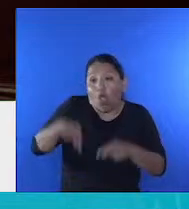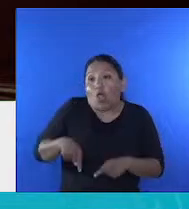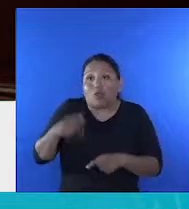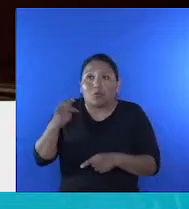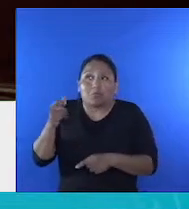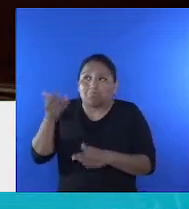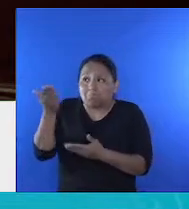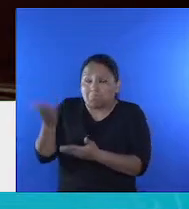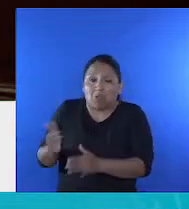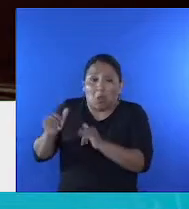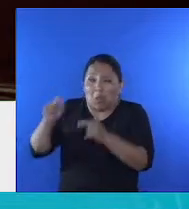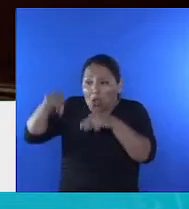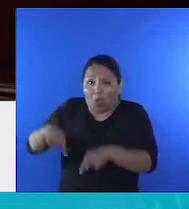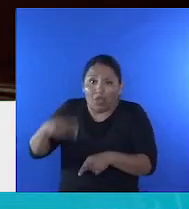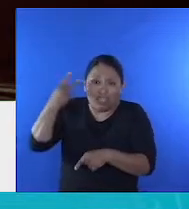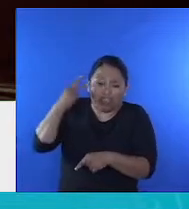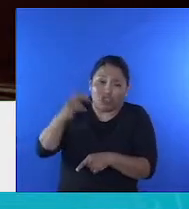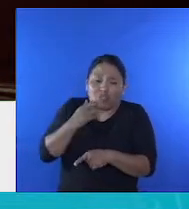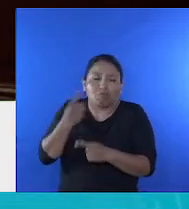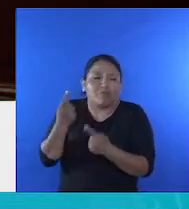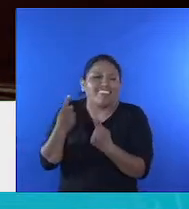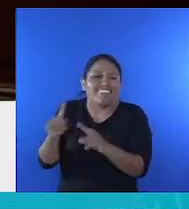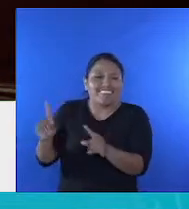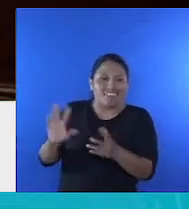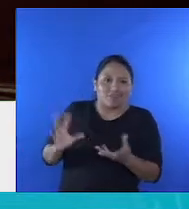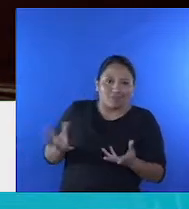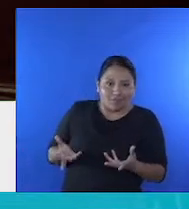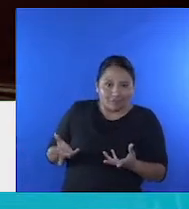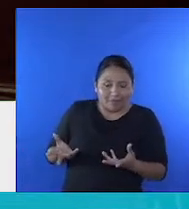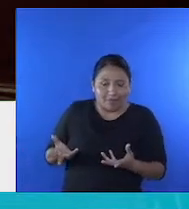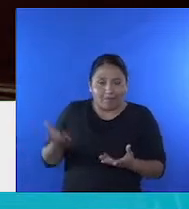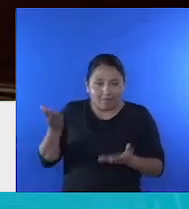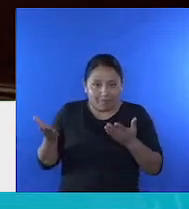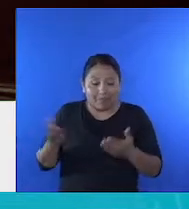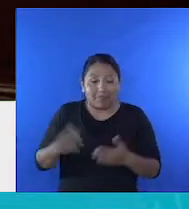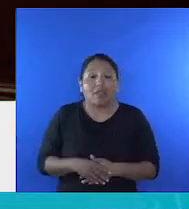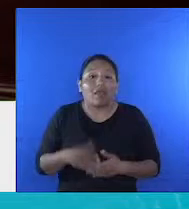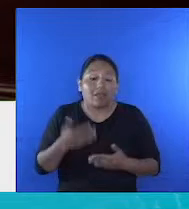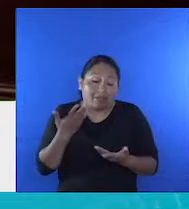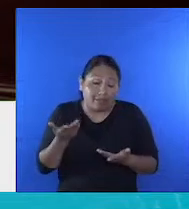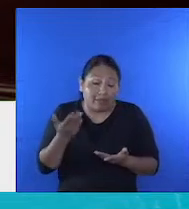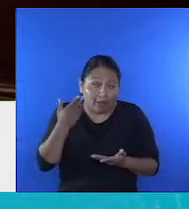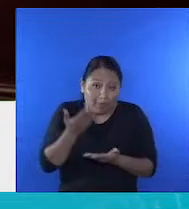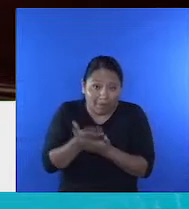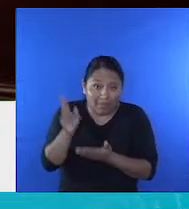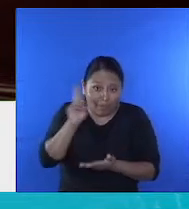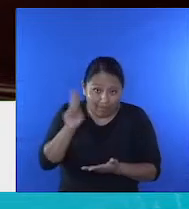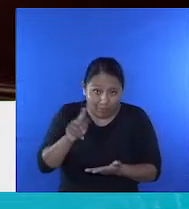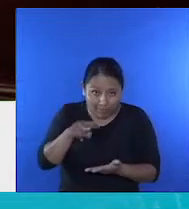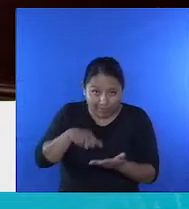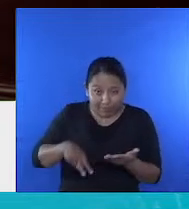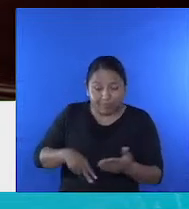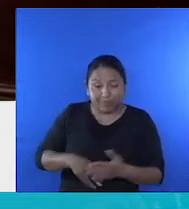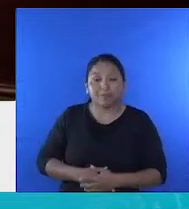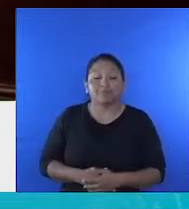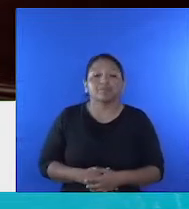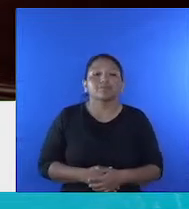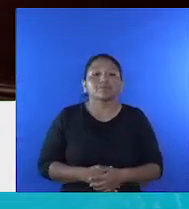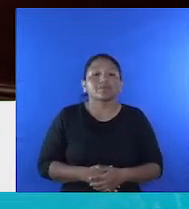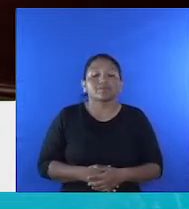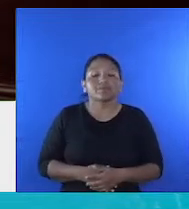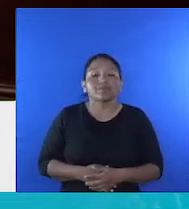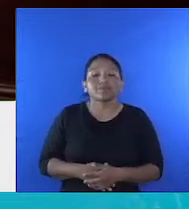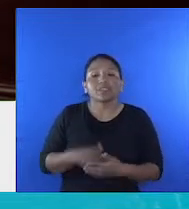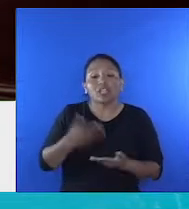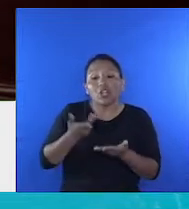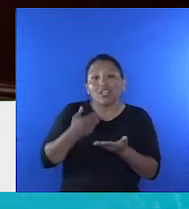18, 19 años reaccionaría de una manera distinta. Y ahí sí voy a pedir permiso para leer, porque